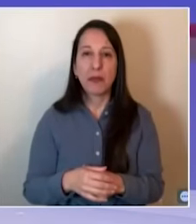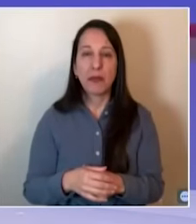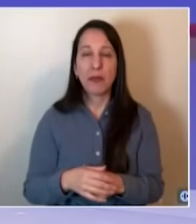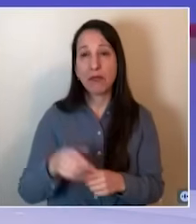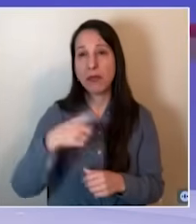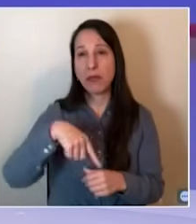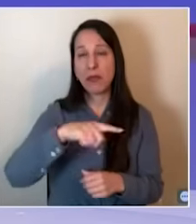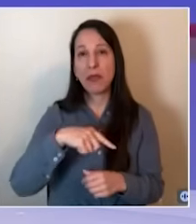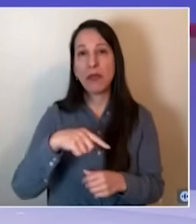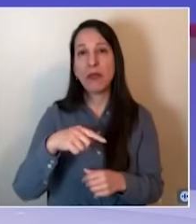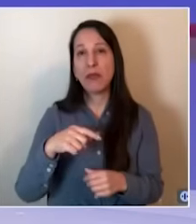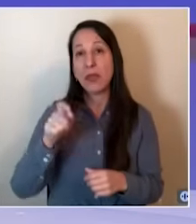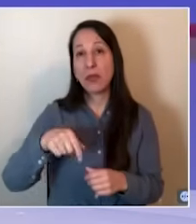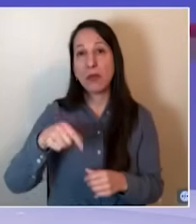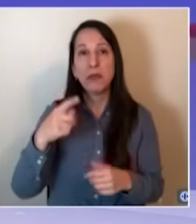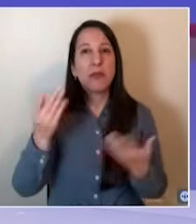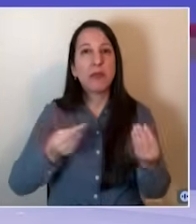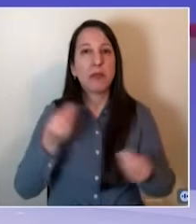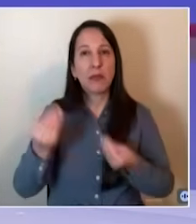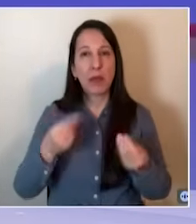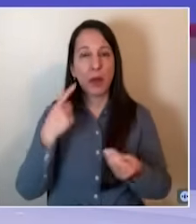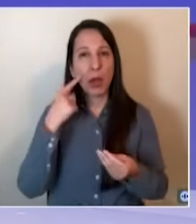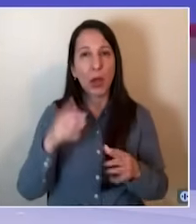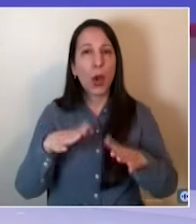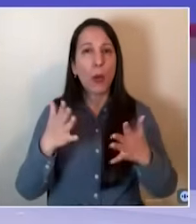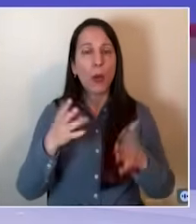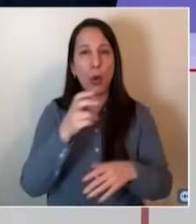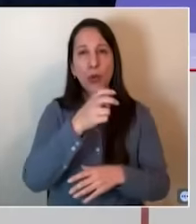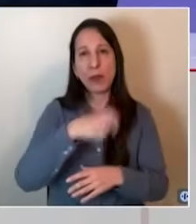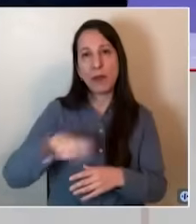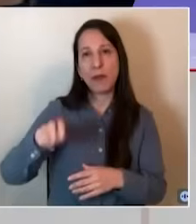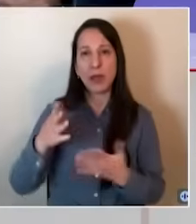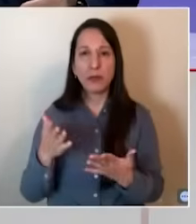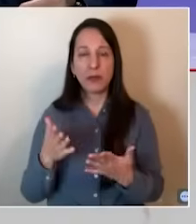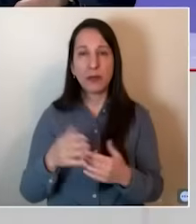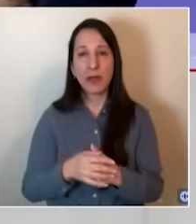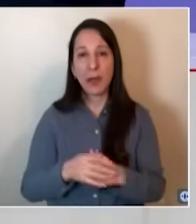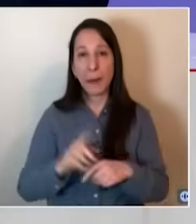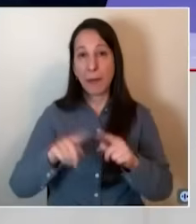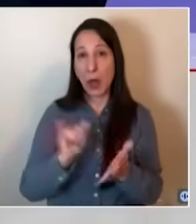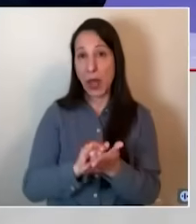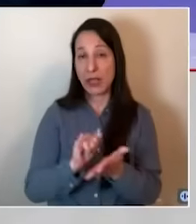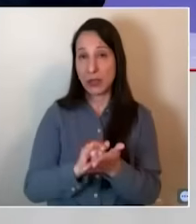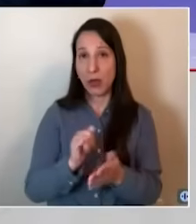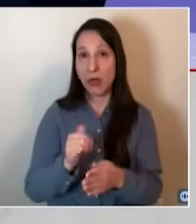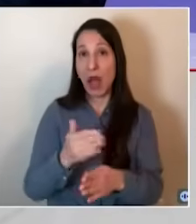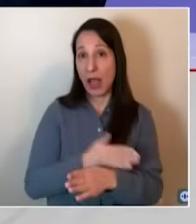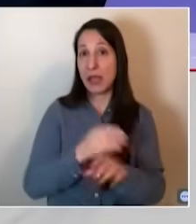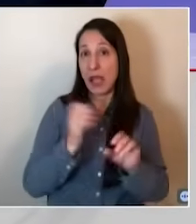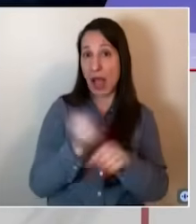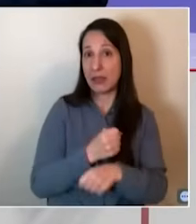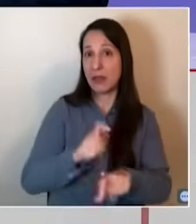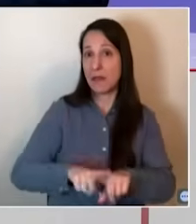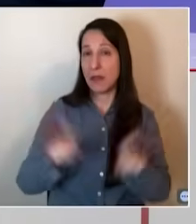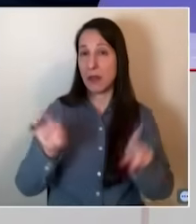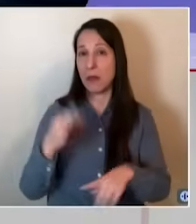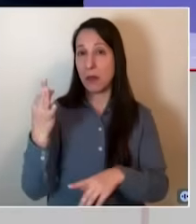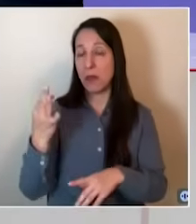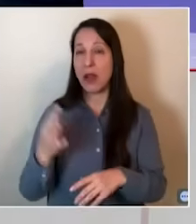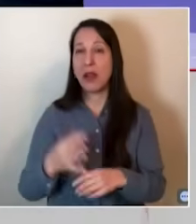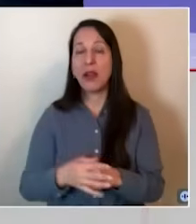ver cómo hacen para transferirlo indirectamente, pero eso era, antes se hacía en otra versión, ¿verdad?